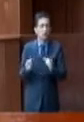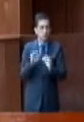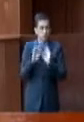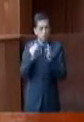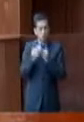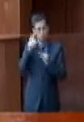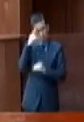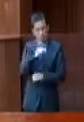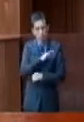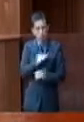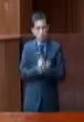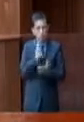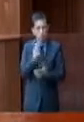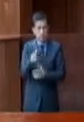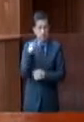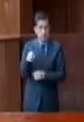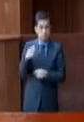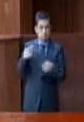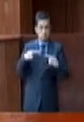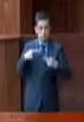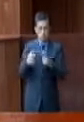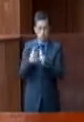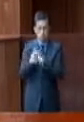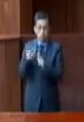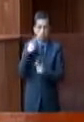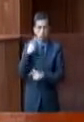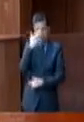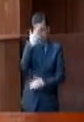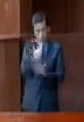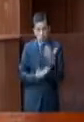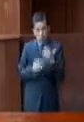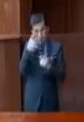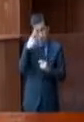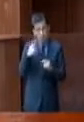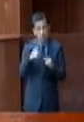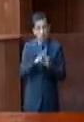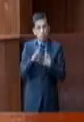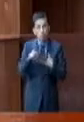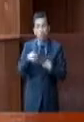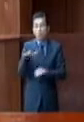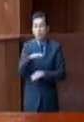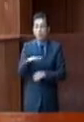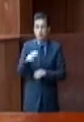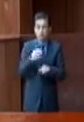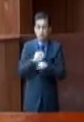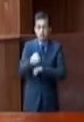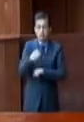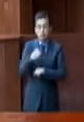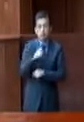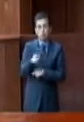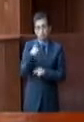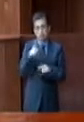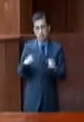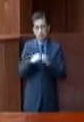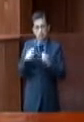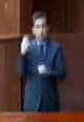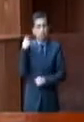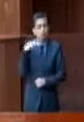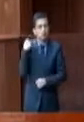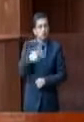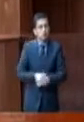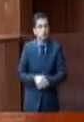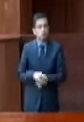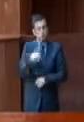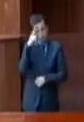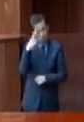derivado del financiamiento local que recibió por parte del organismo público local electoral del estado de veracruz para